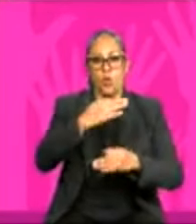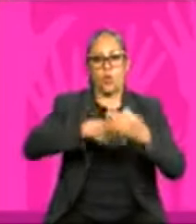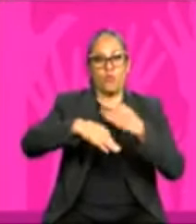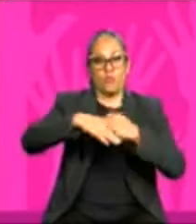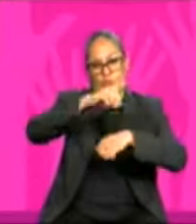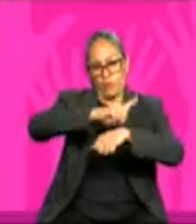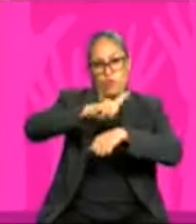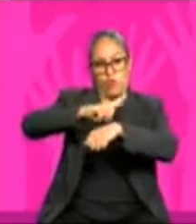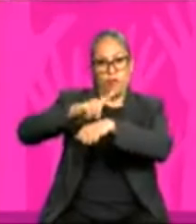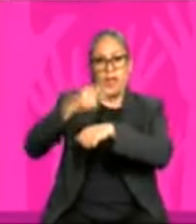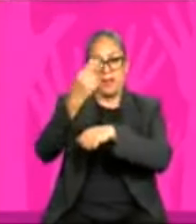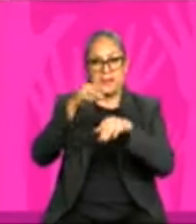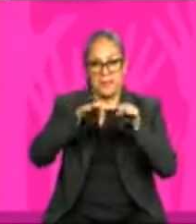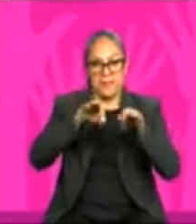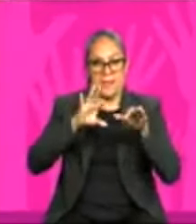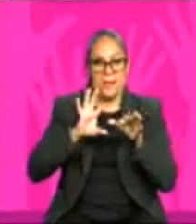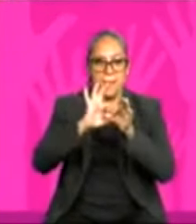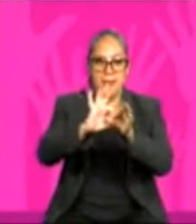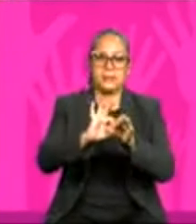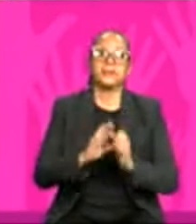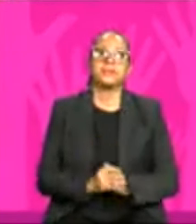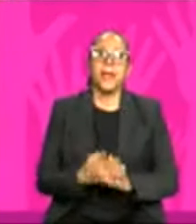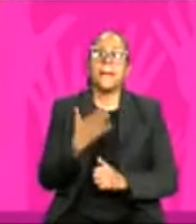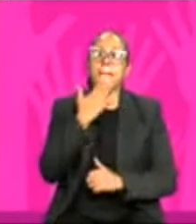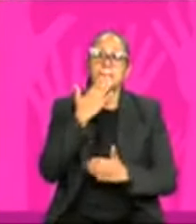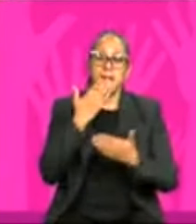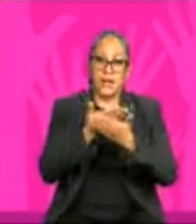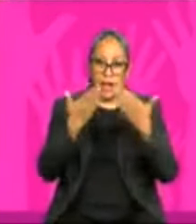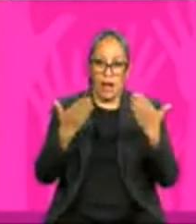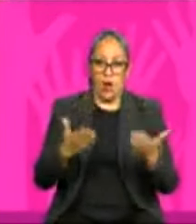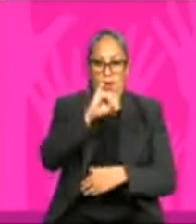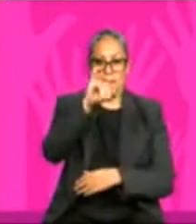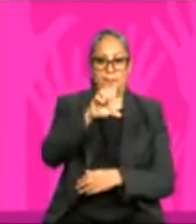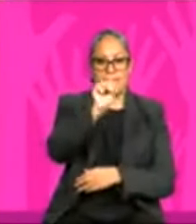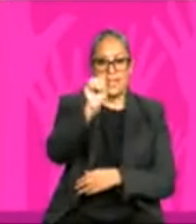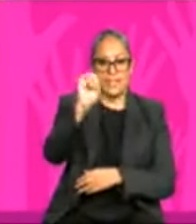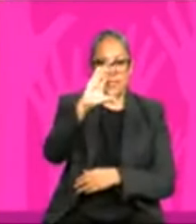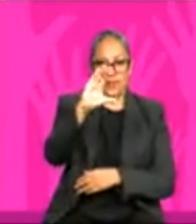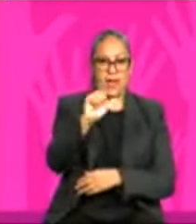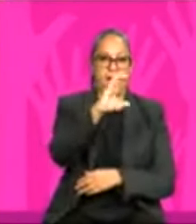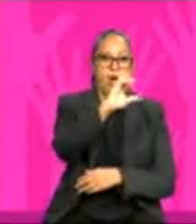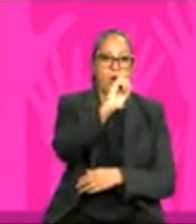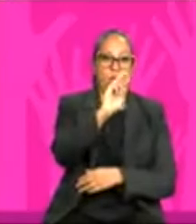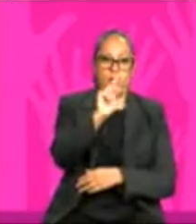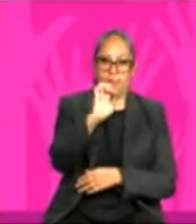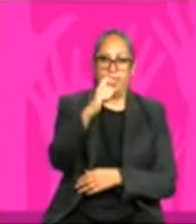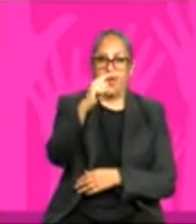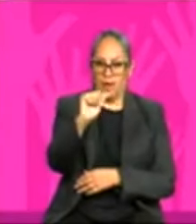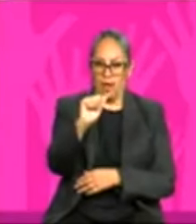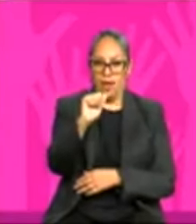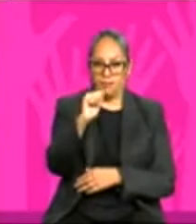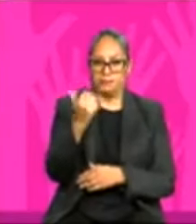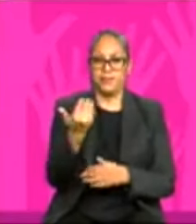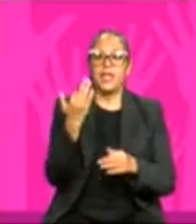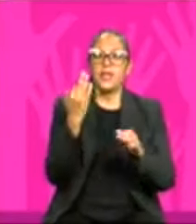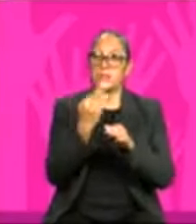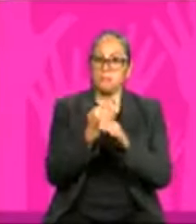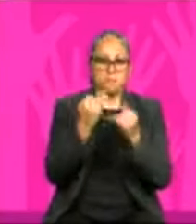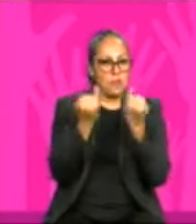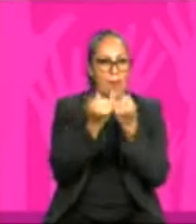días. Gracias, candidata. Toca el turno de Jessica Ortega de la Cruz. Tiempo de presentación, 3 minutos,